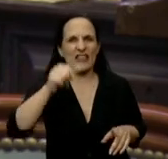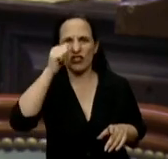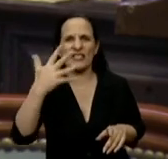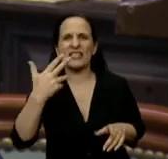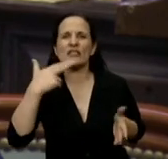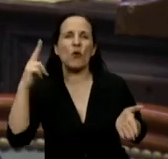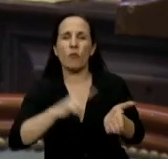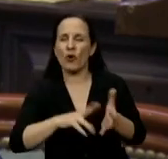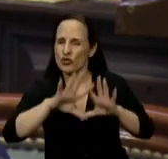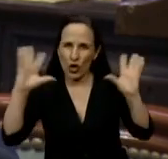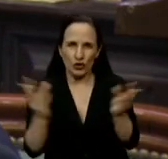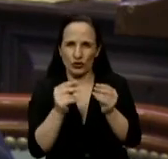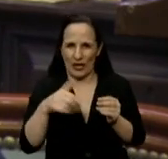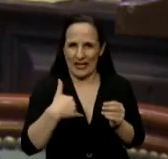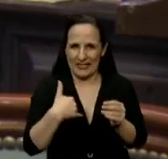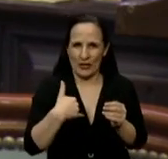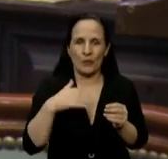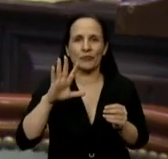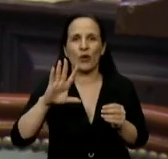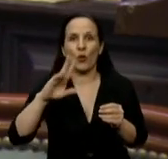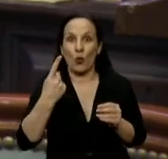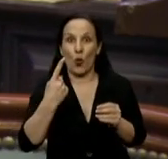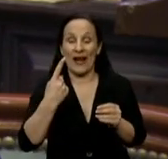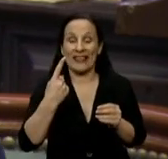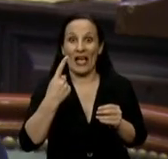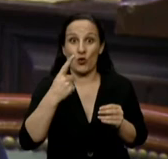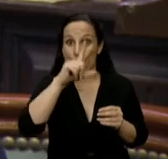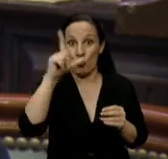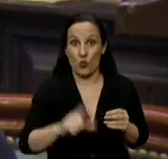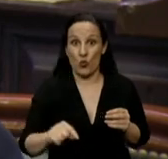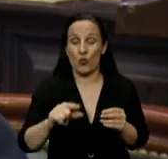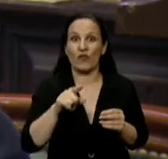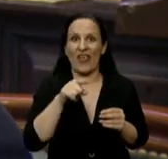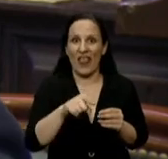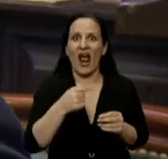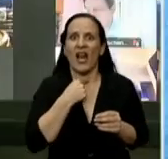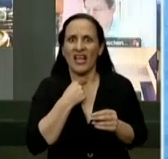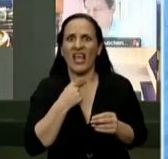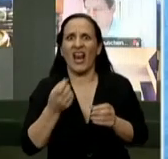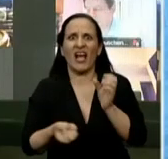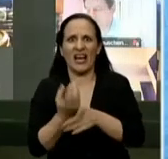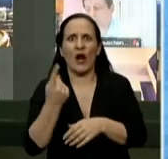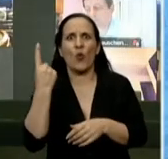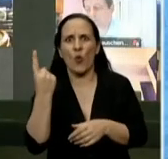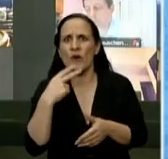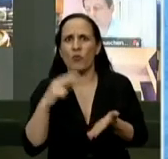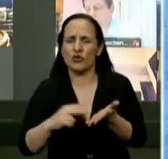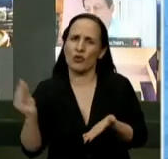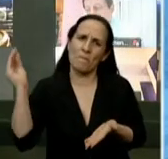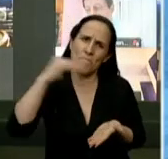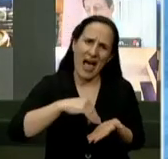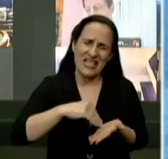165 impuestos que existen en Argentina, los 41 de orden federal, crear un nuevo impuesto en el orden federal,